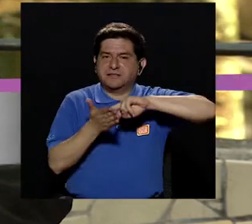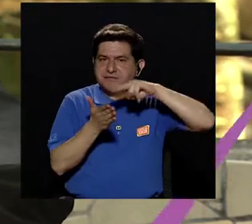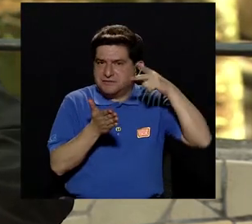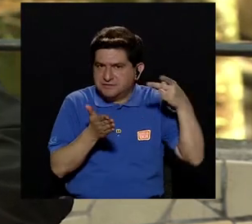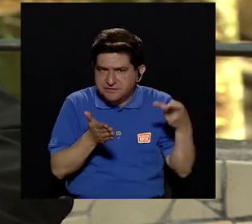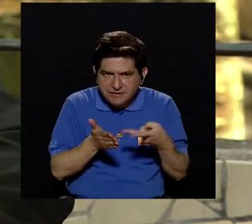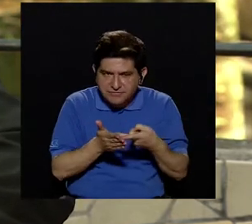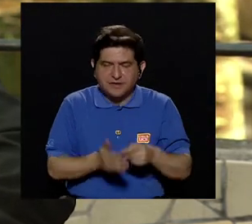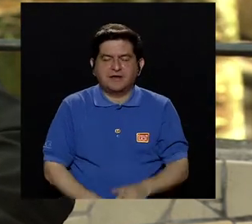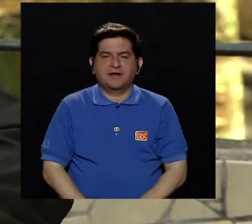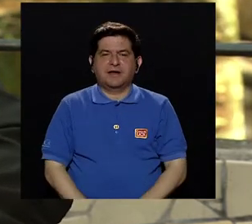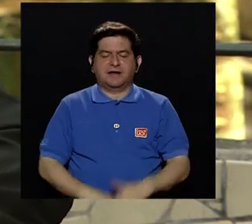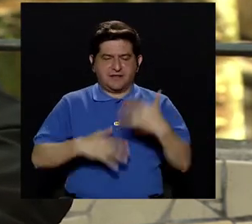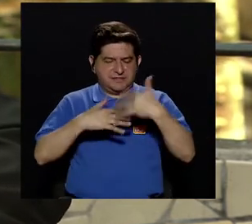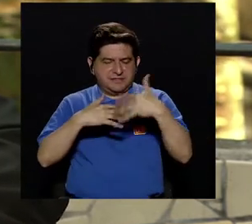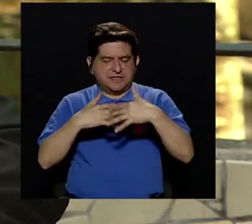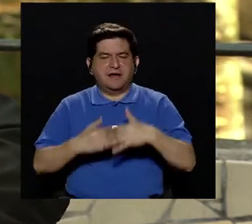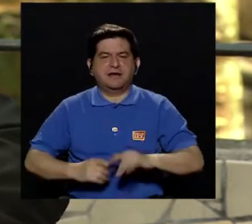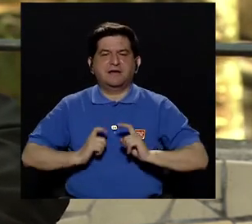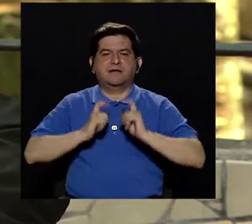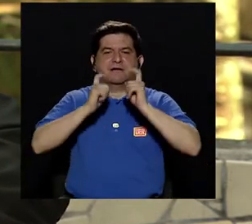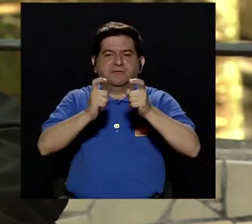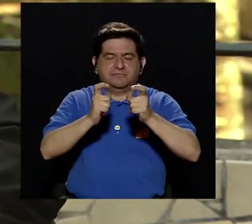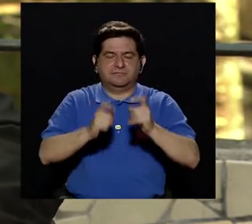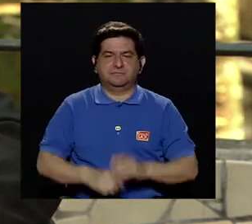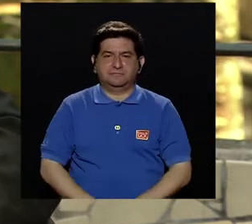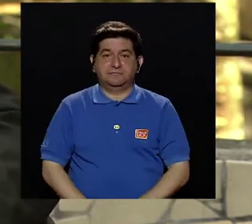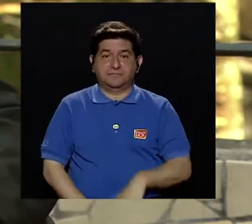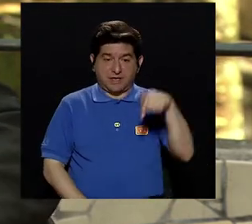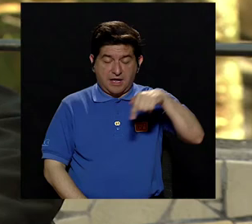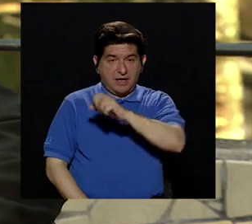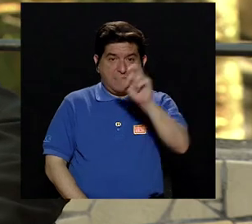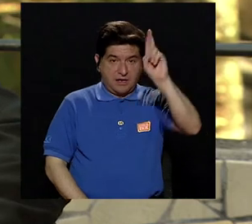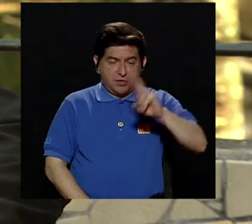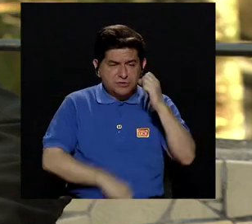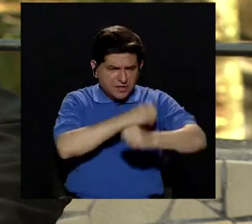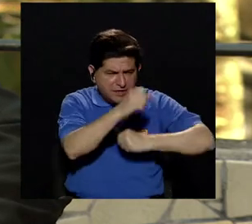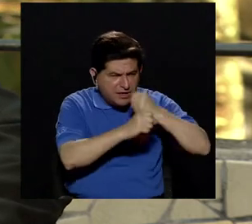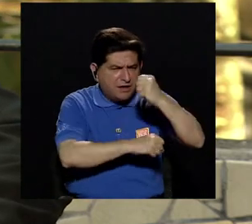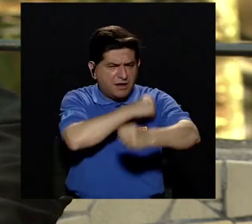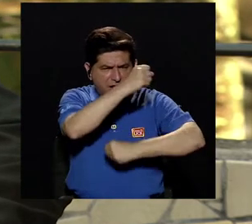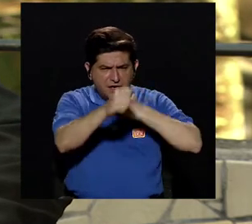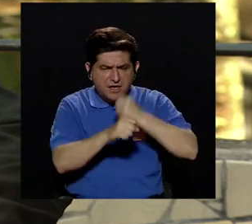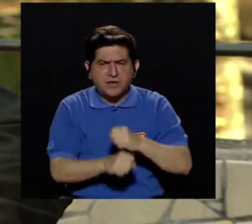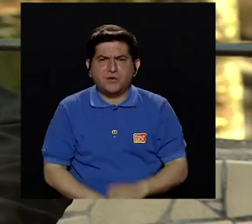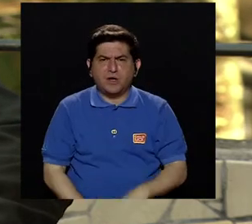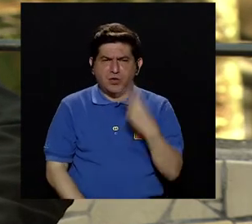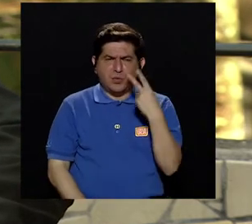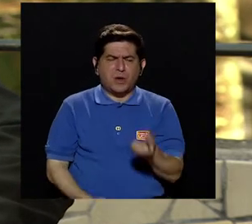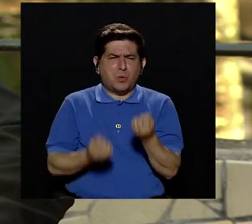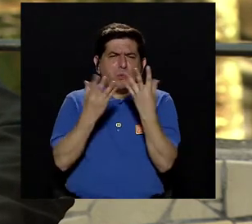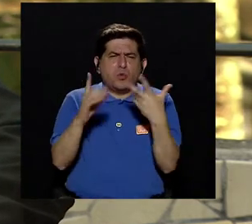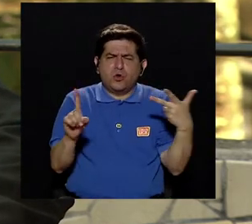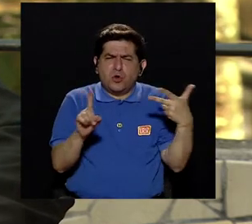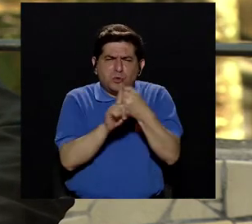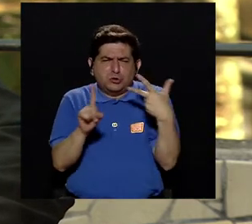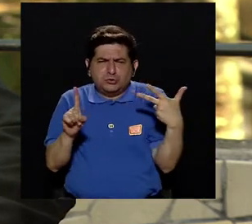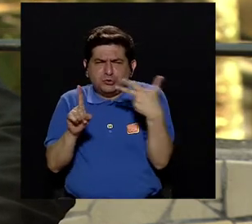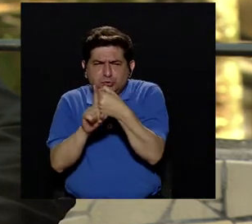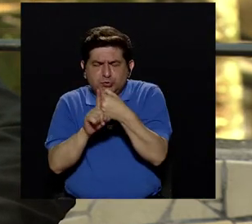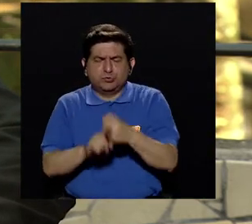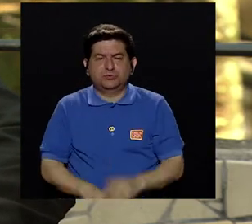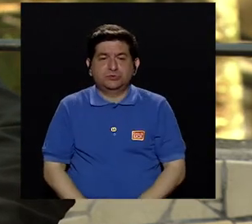que representa la donación de sangre. Y es que sucede que, bueno, en Costa Rica año con año vemos mayor cantidad de accidentes de